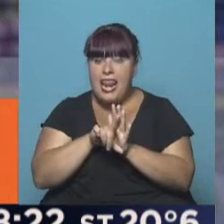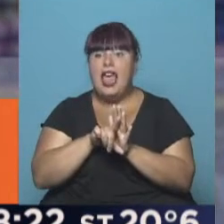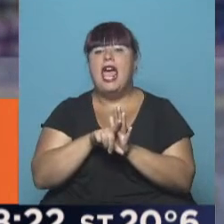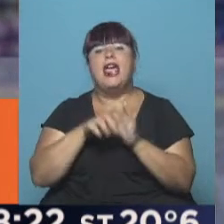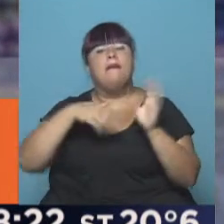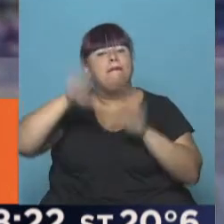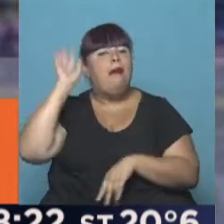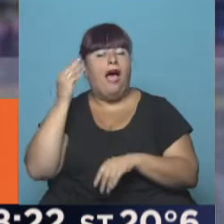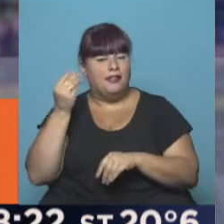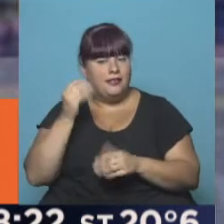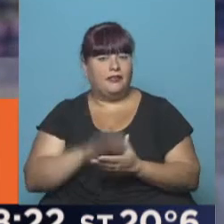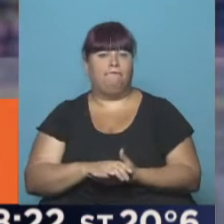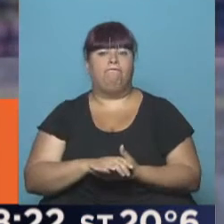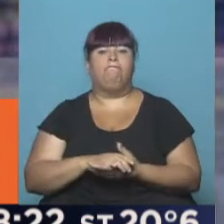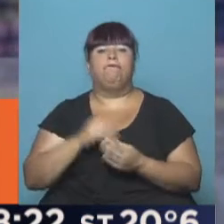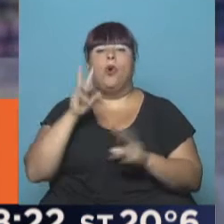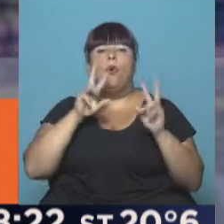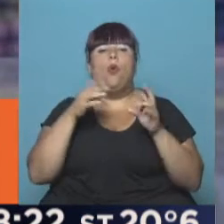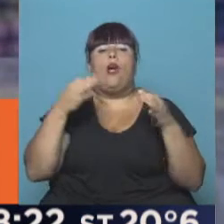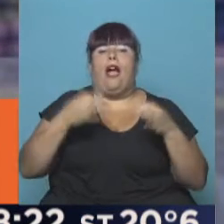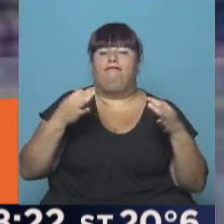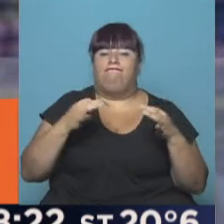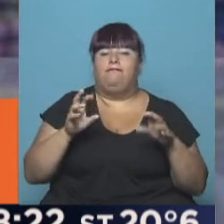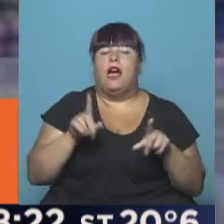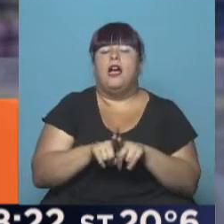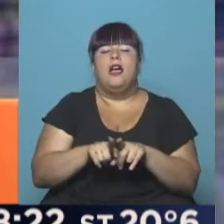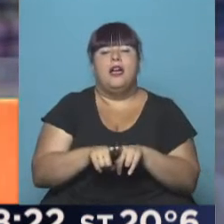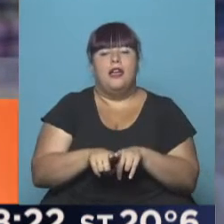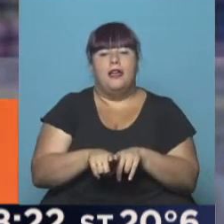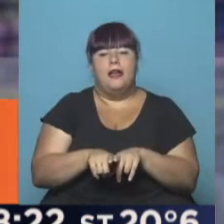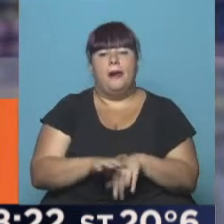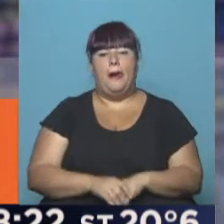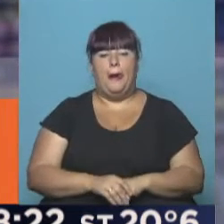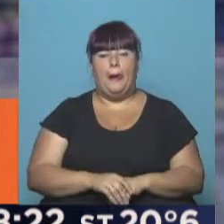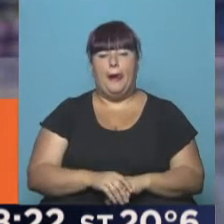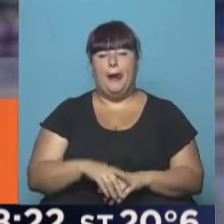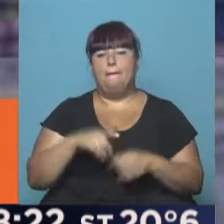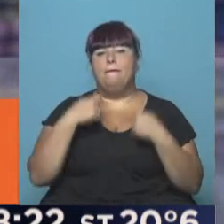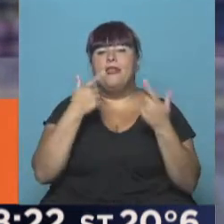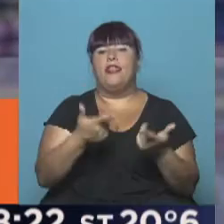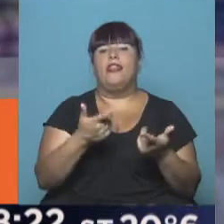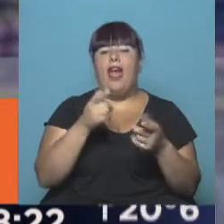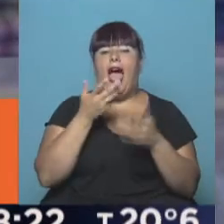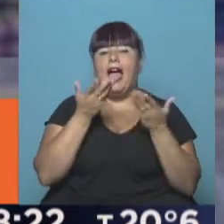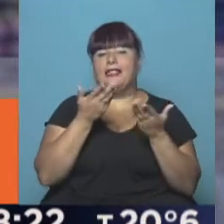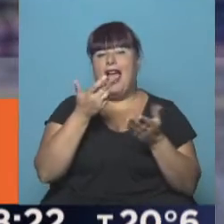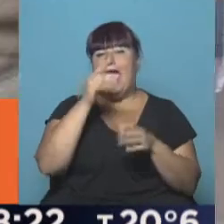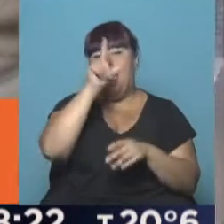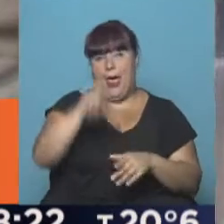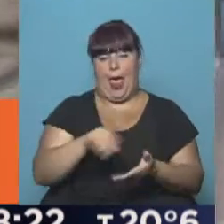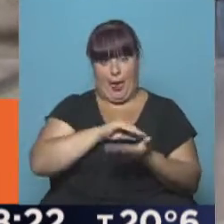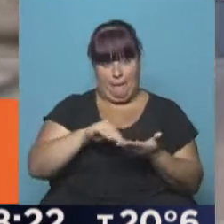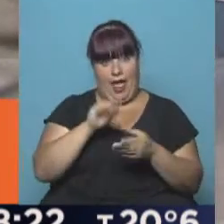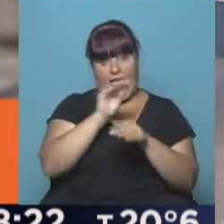todos los temas lo que hace es asegurar realmente la digamos la cobertura del empleado